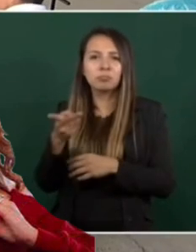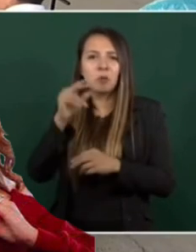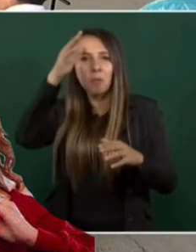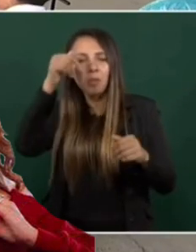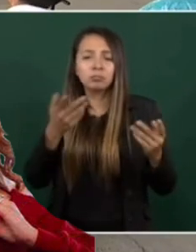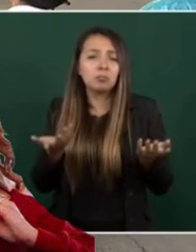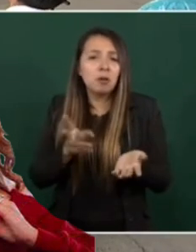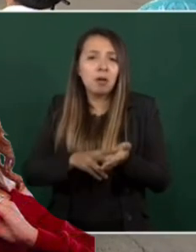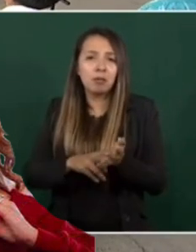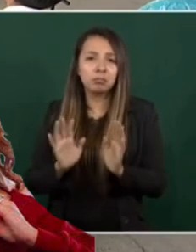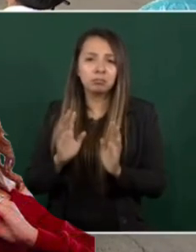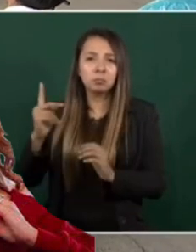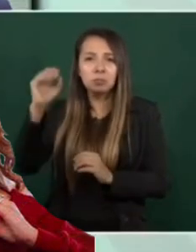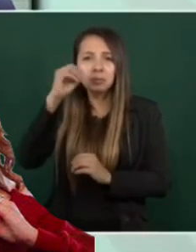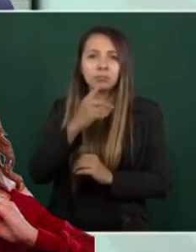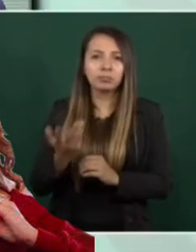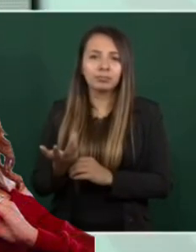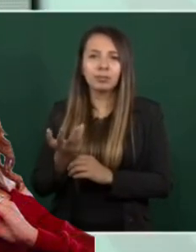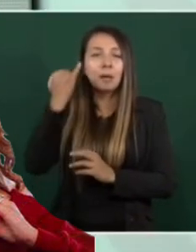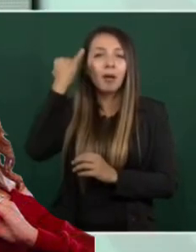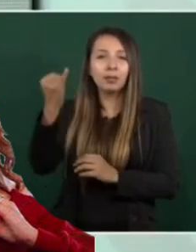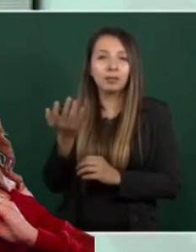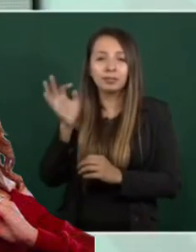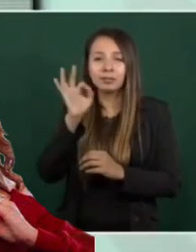cómo sería la vida